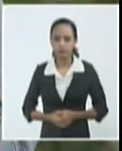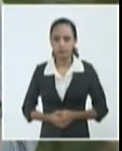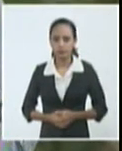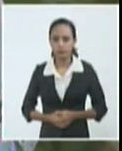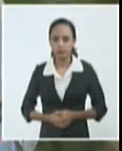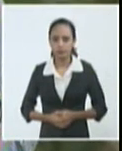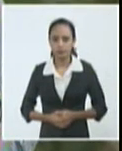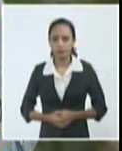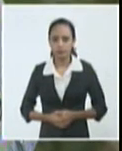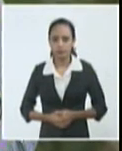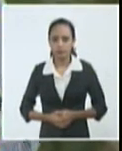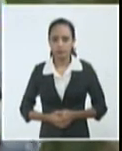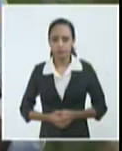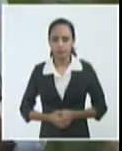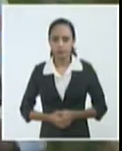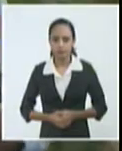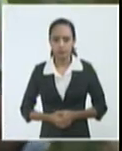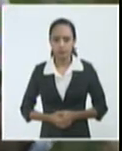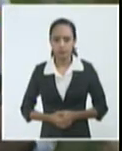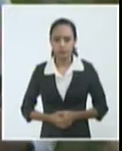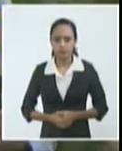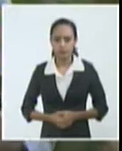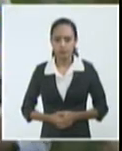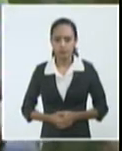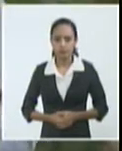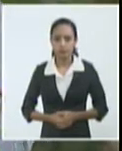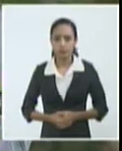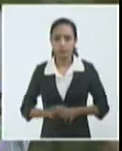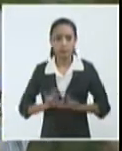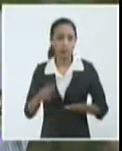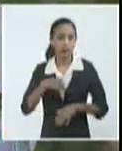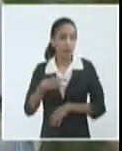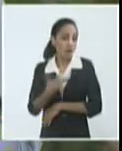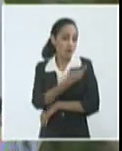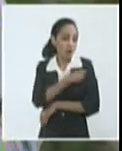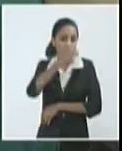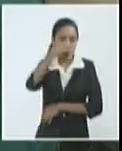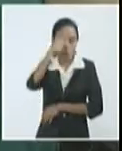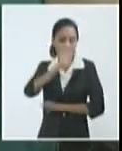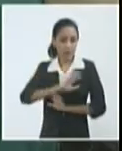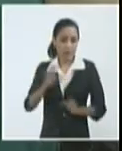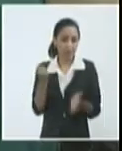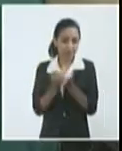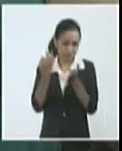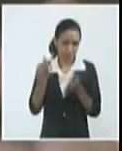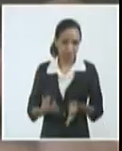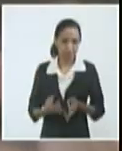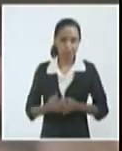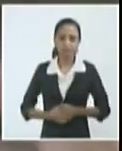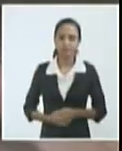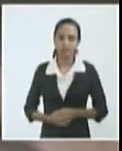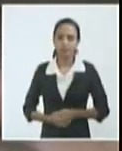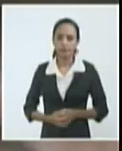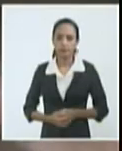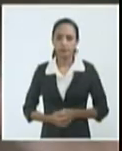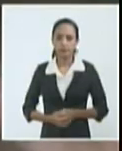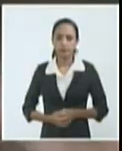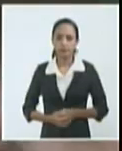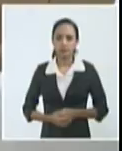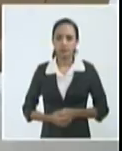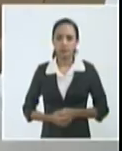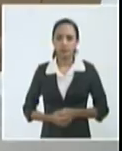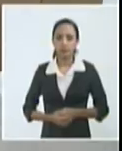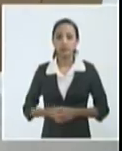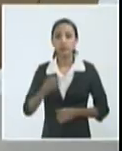sostenibilidad. Tenemos por un lado las vacunas cubanas que han demostrado su efectividad. Se ha avanzado en la inmunización y